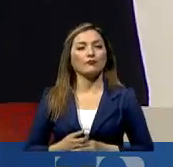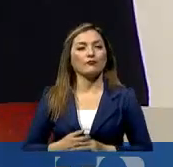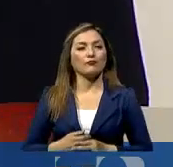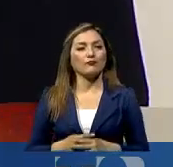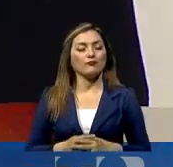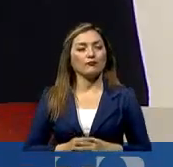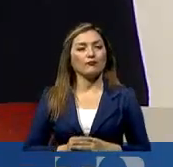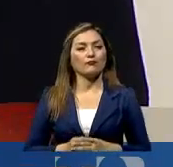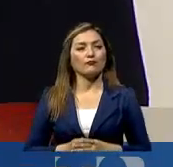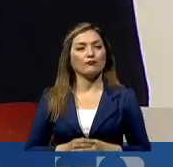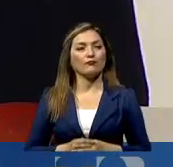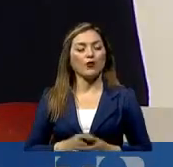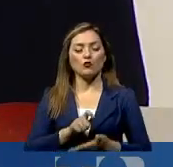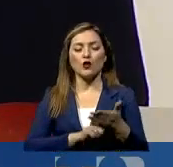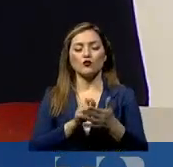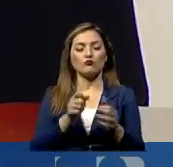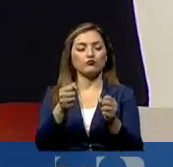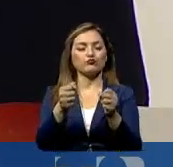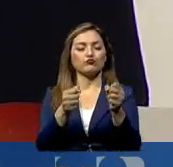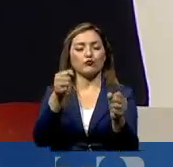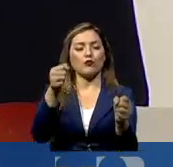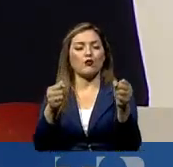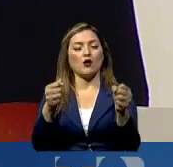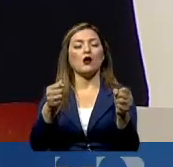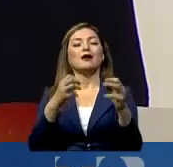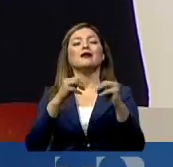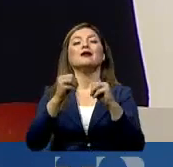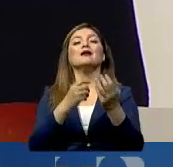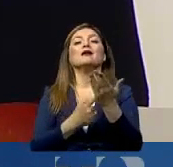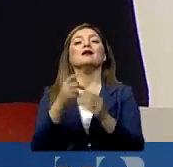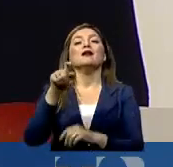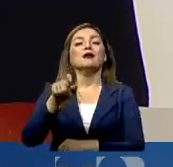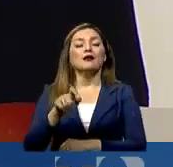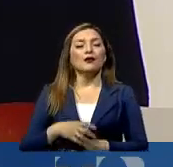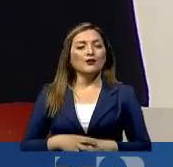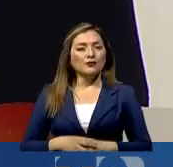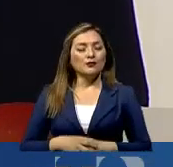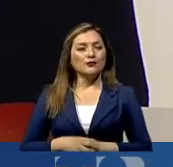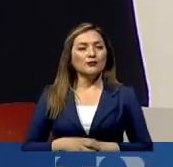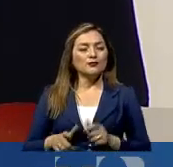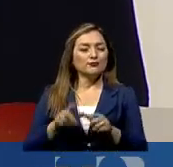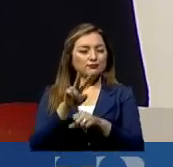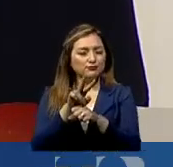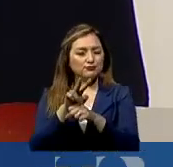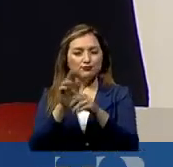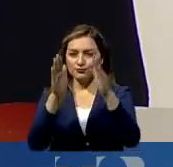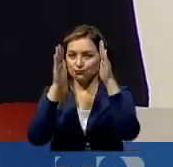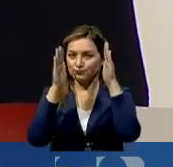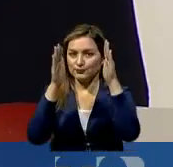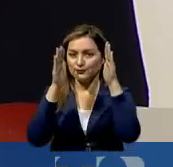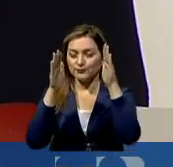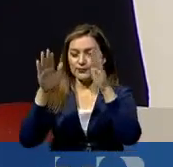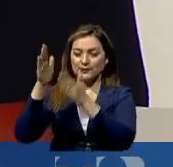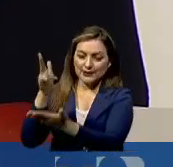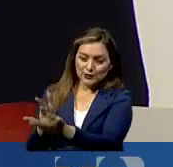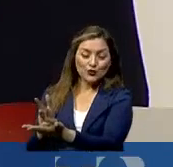contratar todos los maquinistas o conductores de los trenes será necesario todas las personas de supervisión y atención en las estaciones